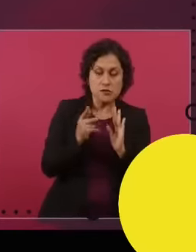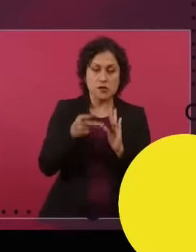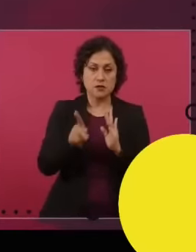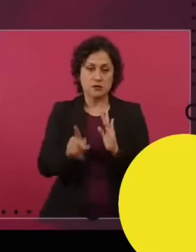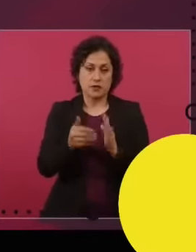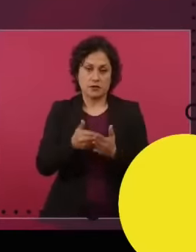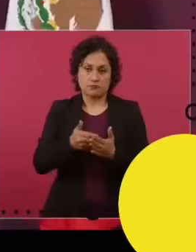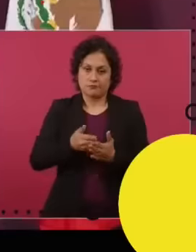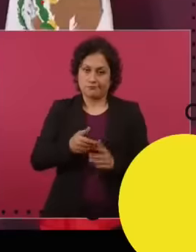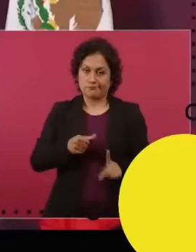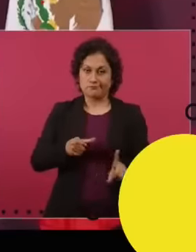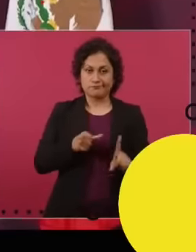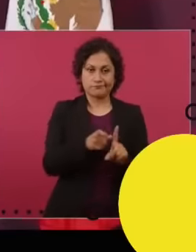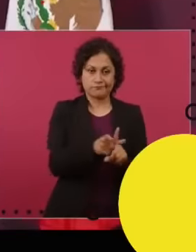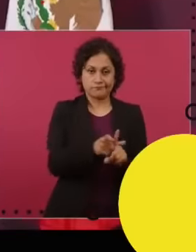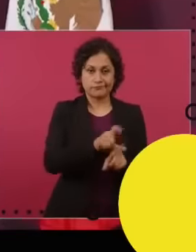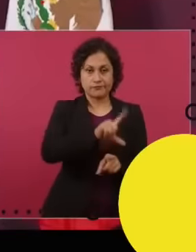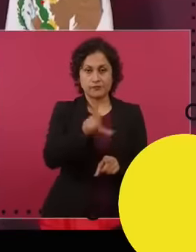que lamentar.